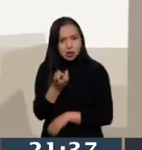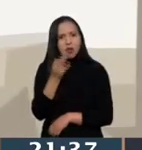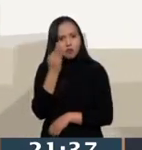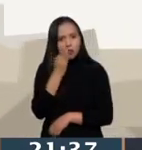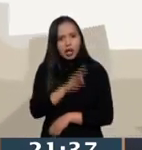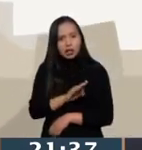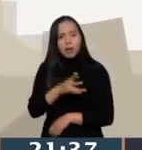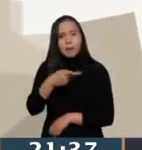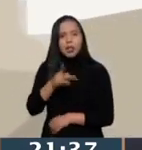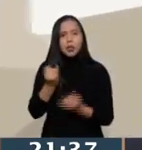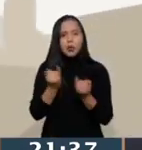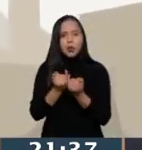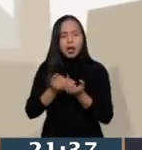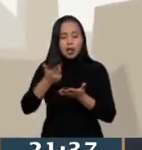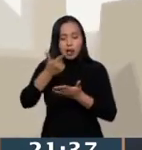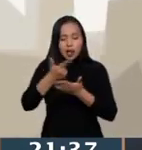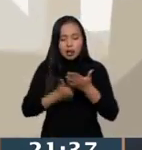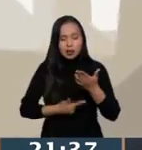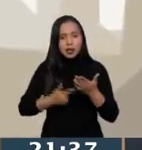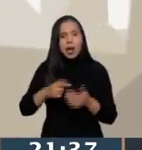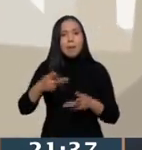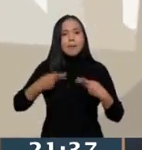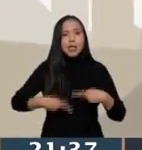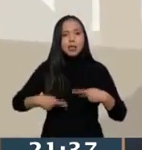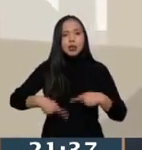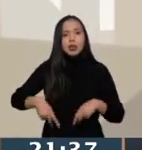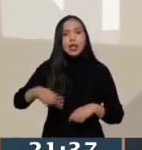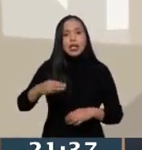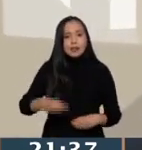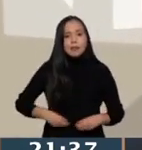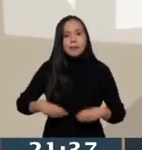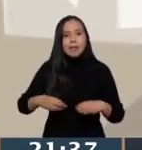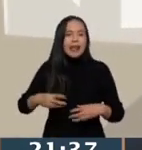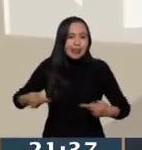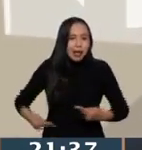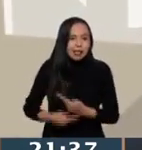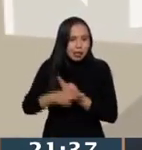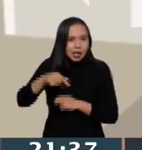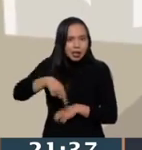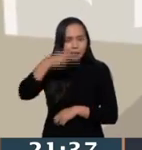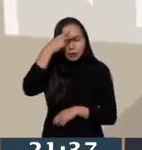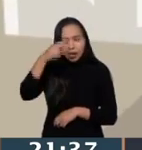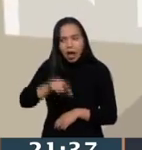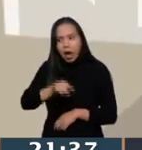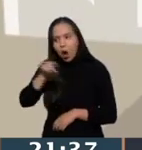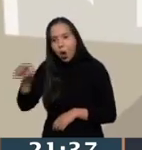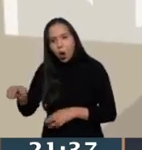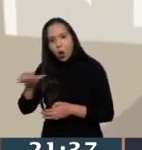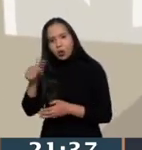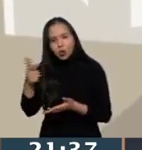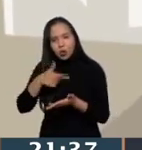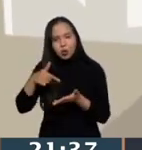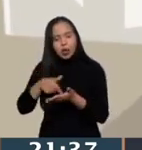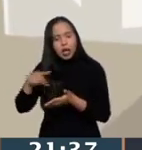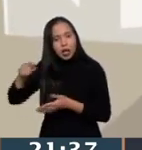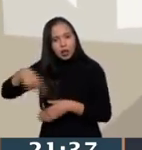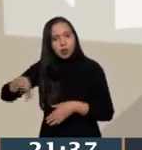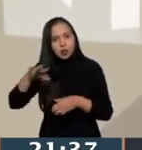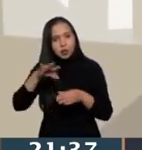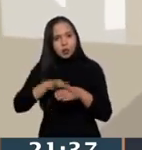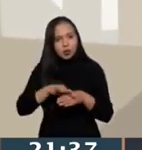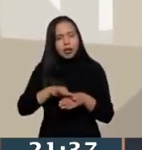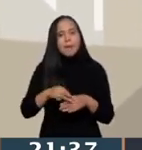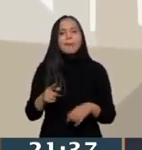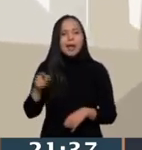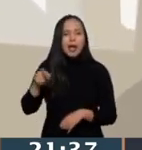falso que la lista nominal de mexicanos en el extranjero tenga el crecimiento atípico. El consejero